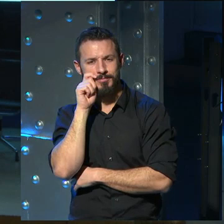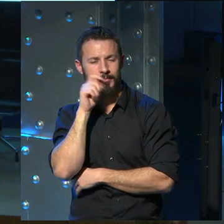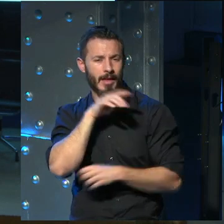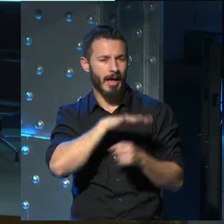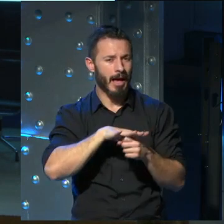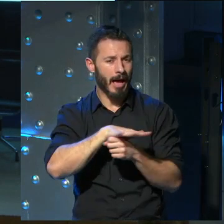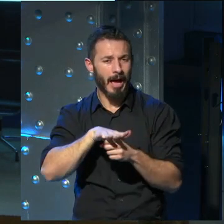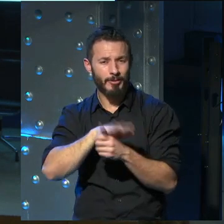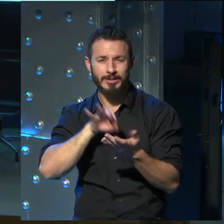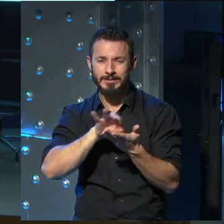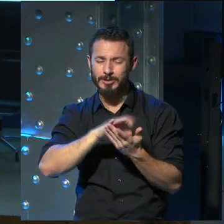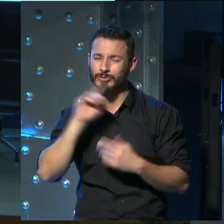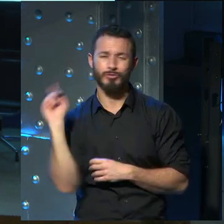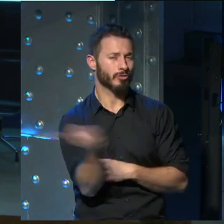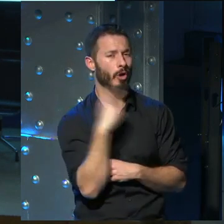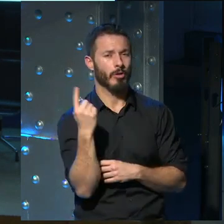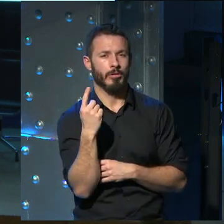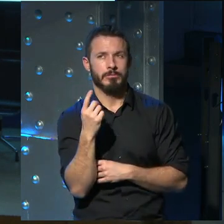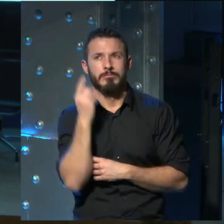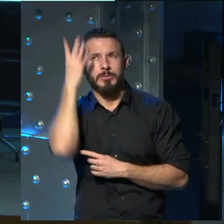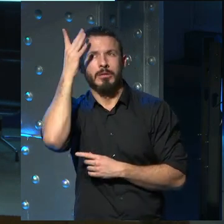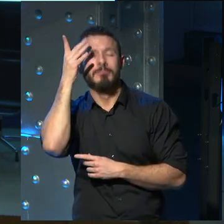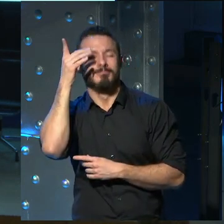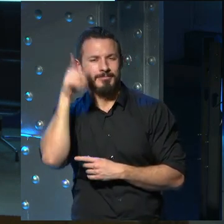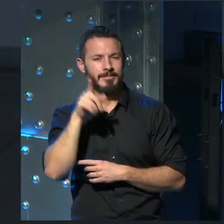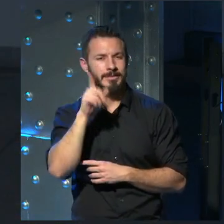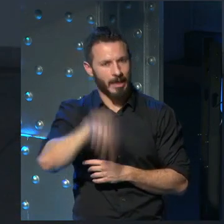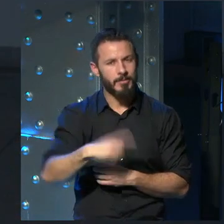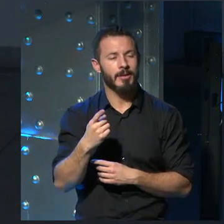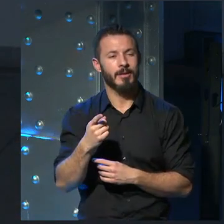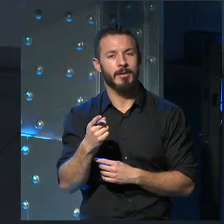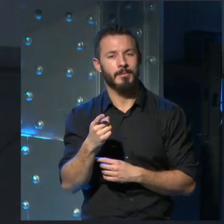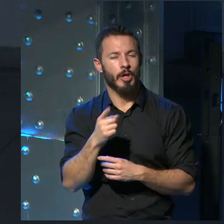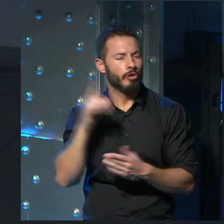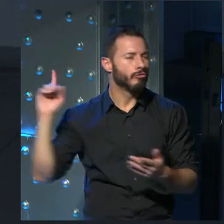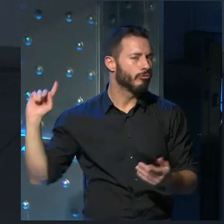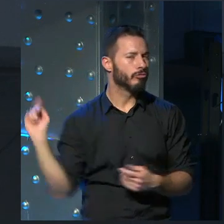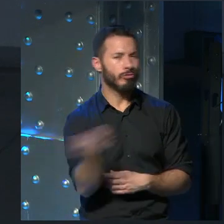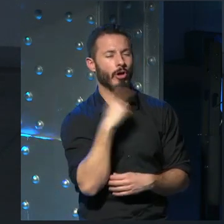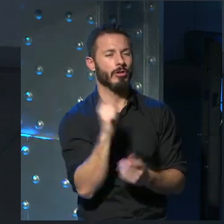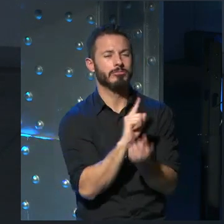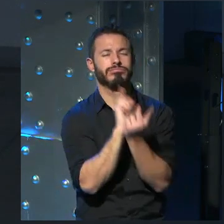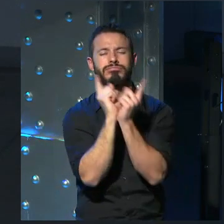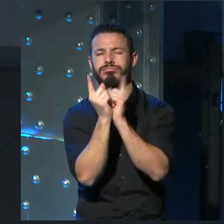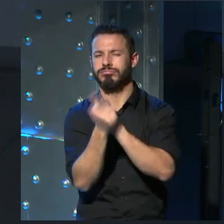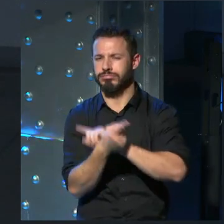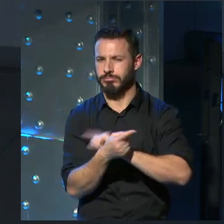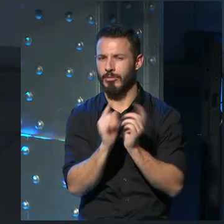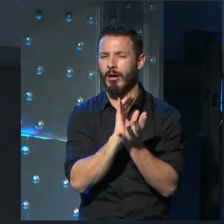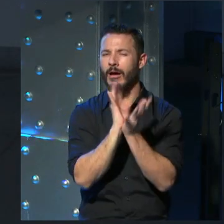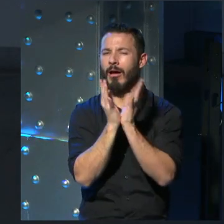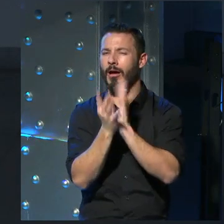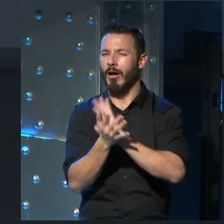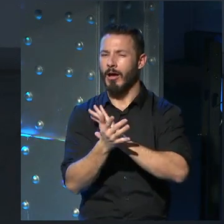los ámbitos de servicio, todos los ámbitos que se nos ocurran en nuestro día a día van a verse transformados por esta nueva manera de